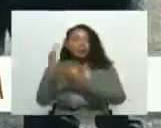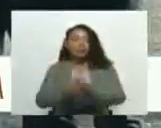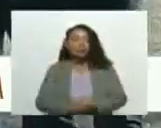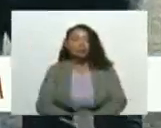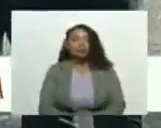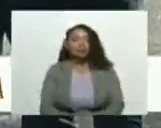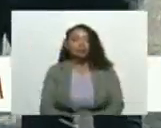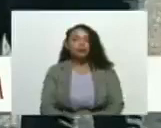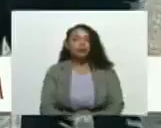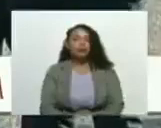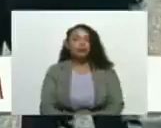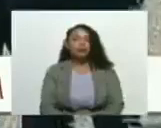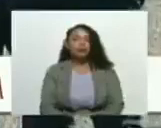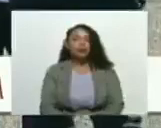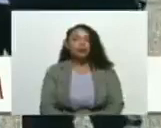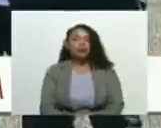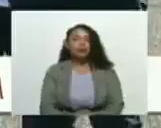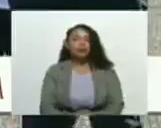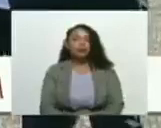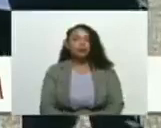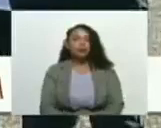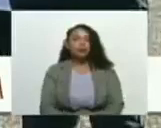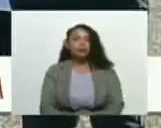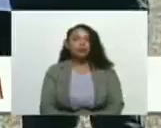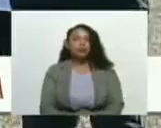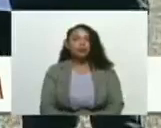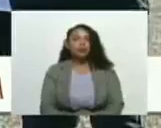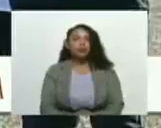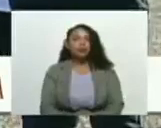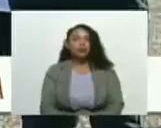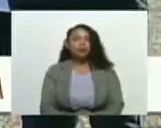viceministro. Viceministro.